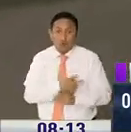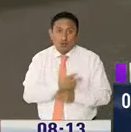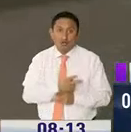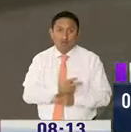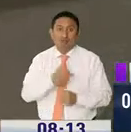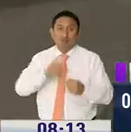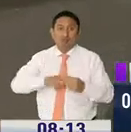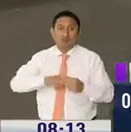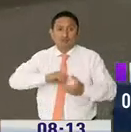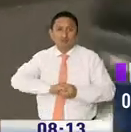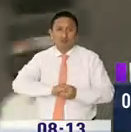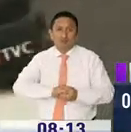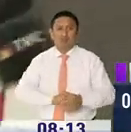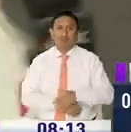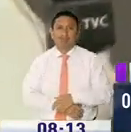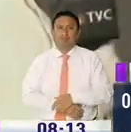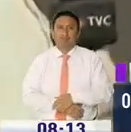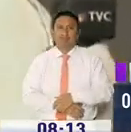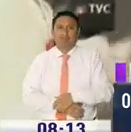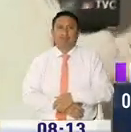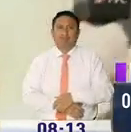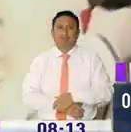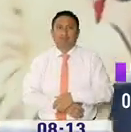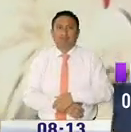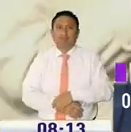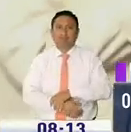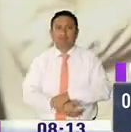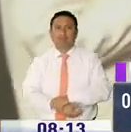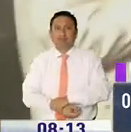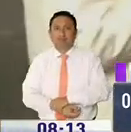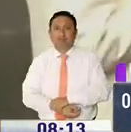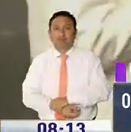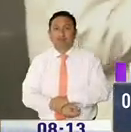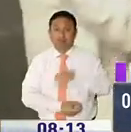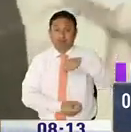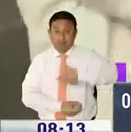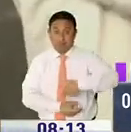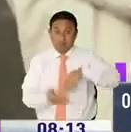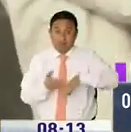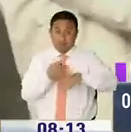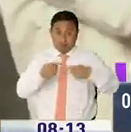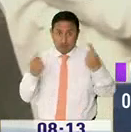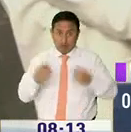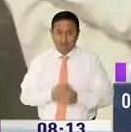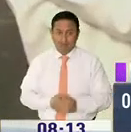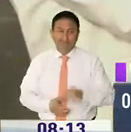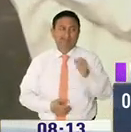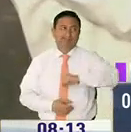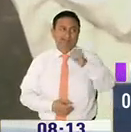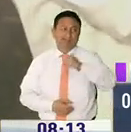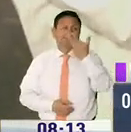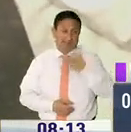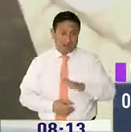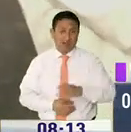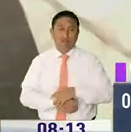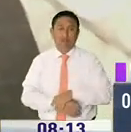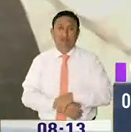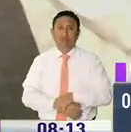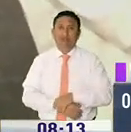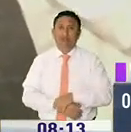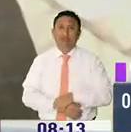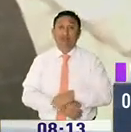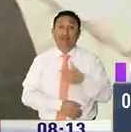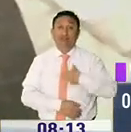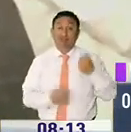ser los quiteños unidos que somos. ¿Se produjo algún enfrentamiento durante estos operativos? Sí, bastantes. Tuvimos, nos